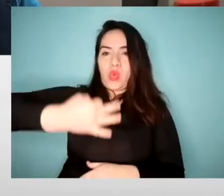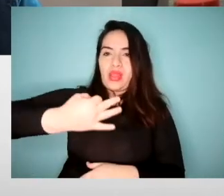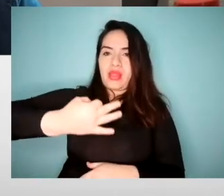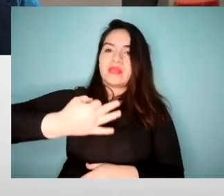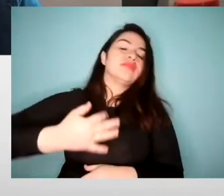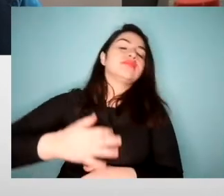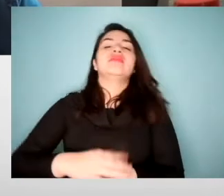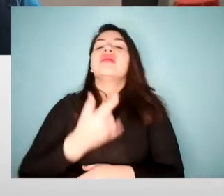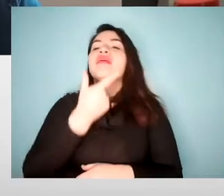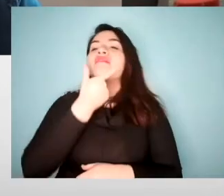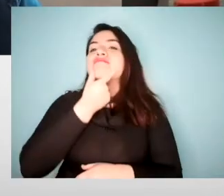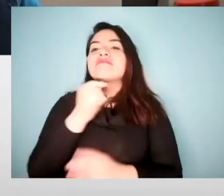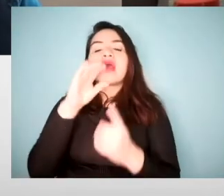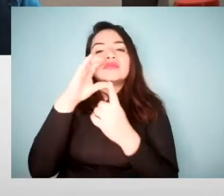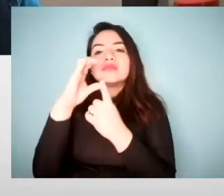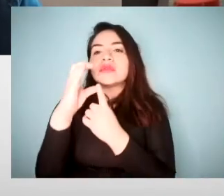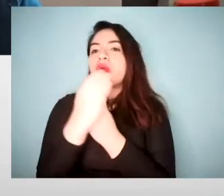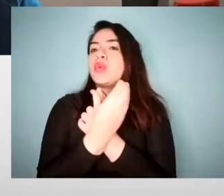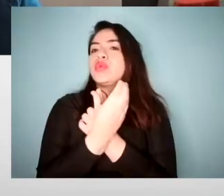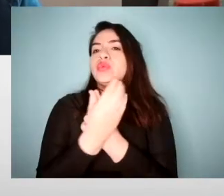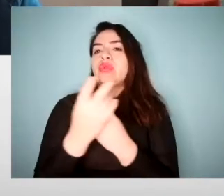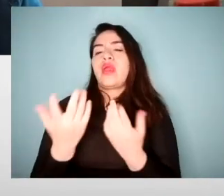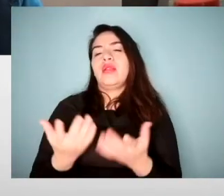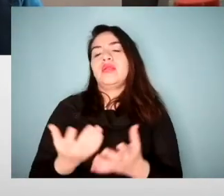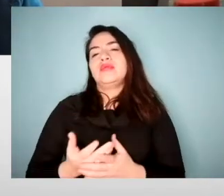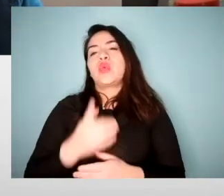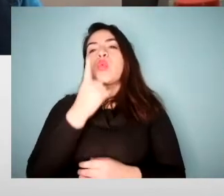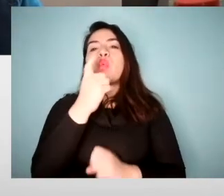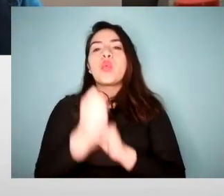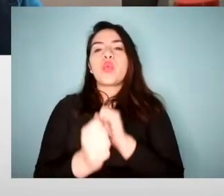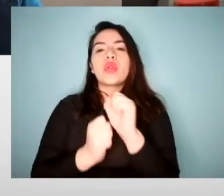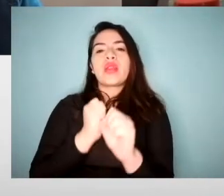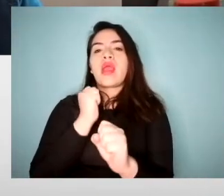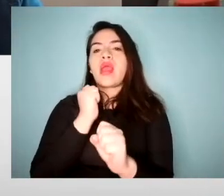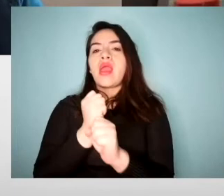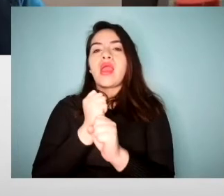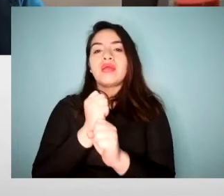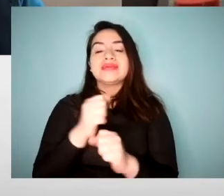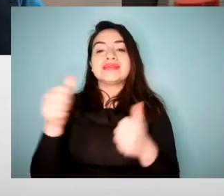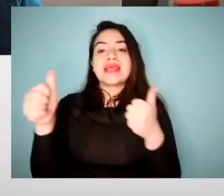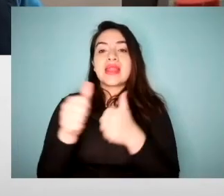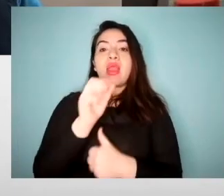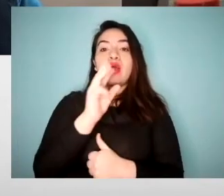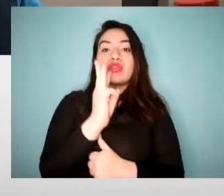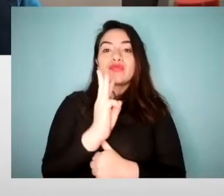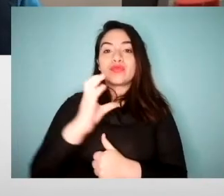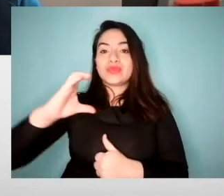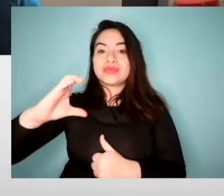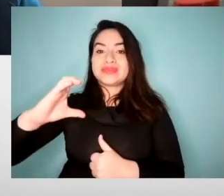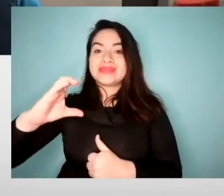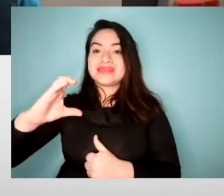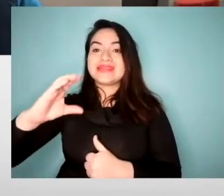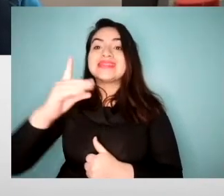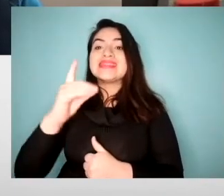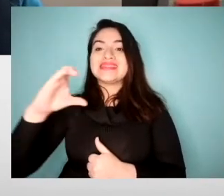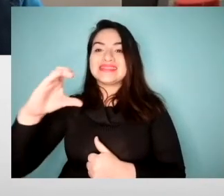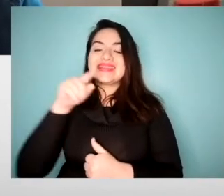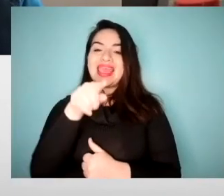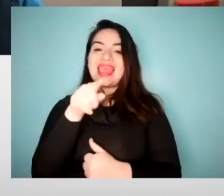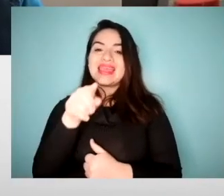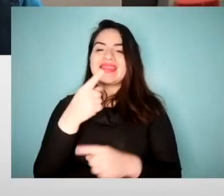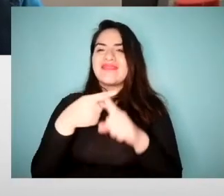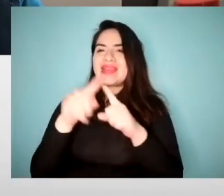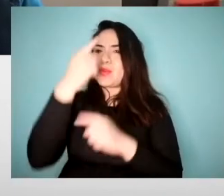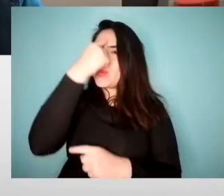facilidad cultural, viví un año en Bethesda y eso es al lado de Washington, D.C., tuve el acceso a un montón de museos,